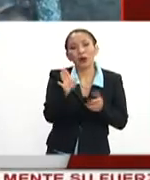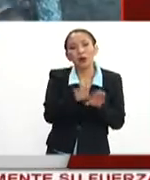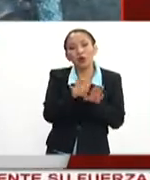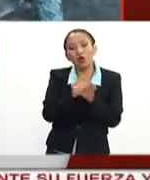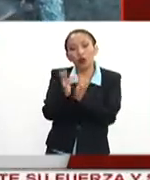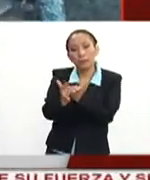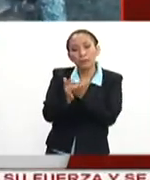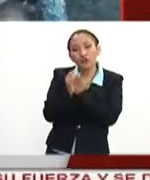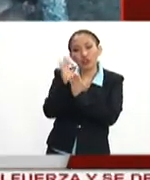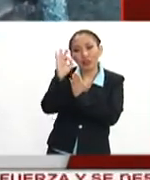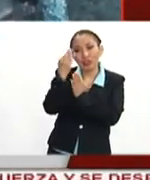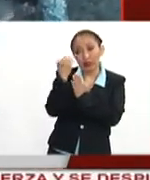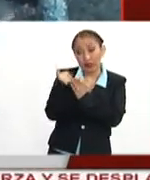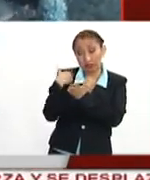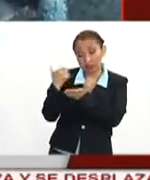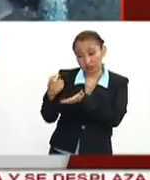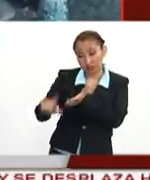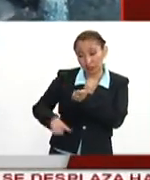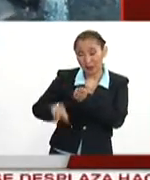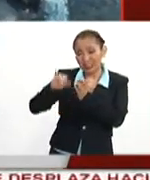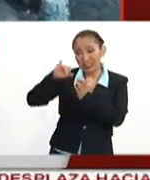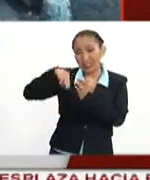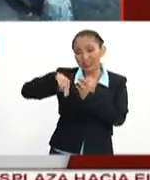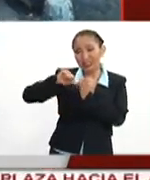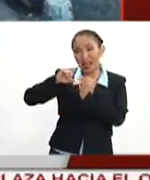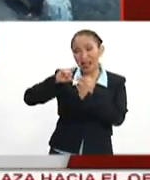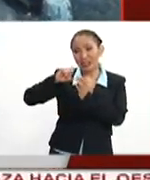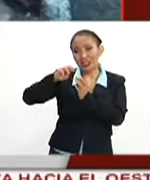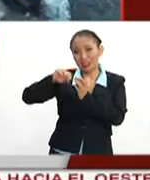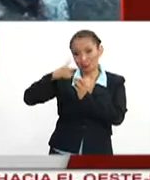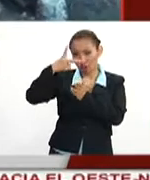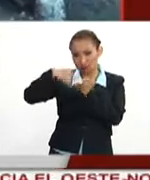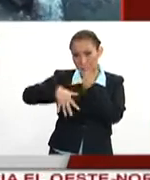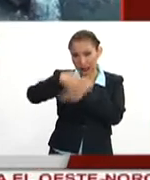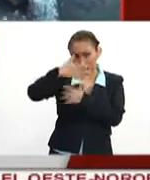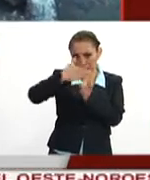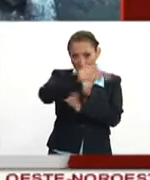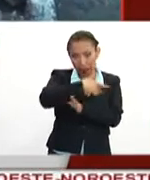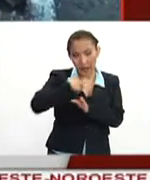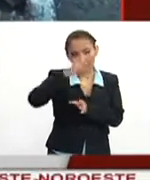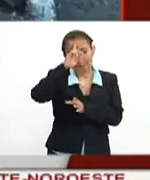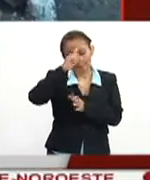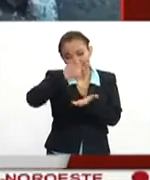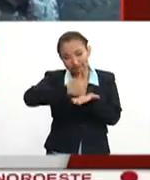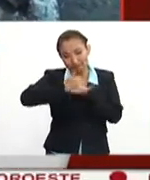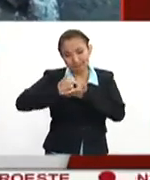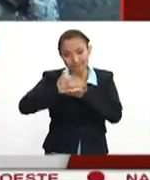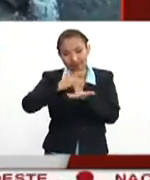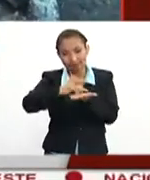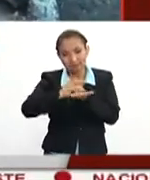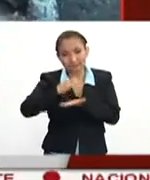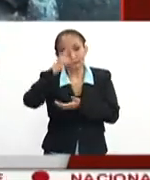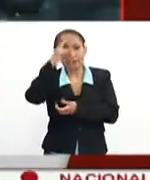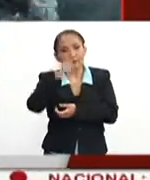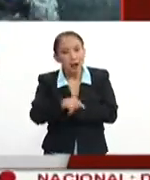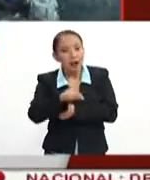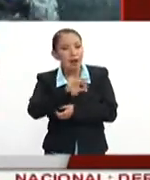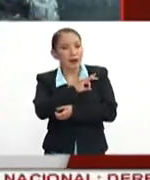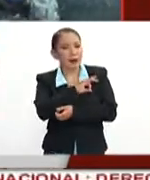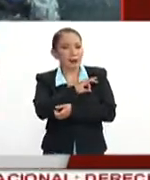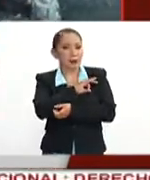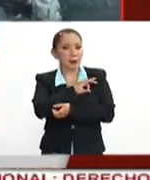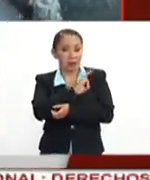obtener apoyo federal gracias al INADEM. En el 2015 pues recibimos un apoyo importante para